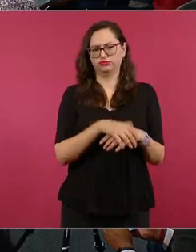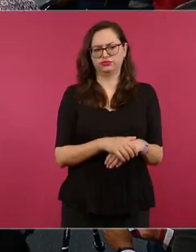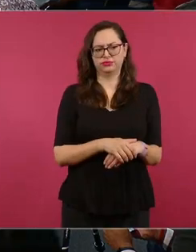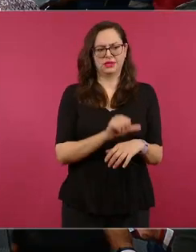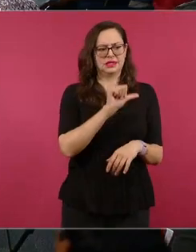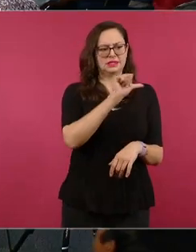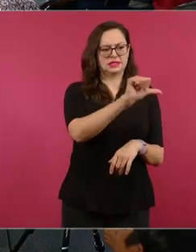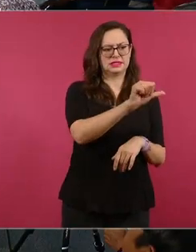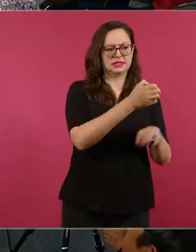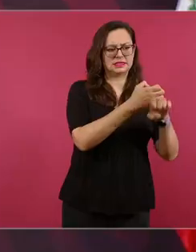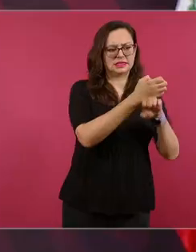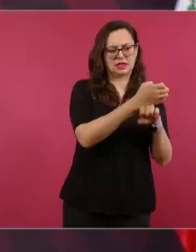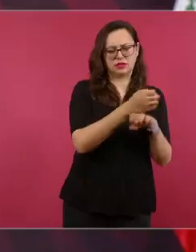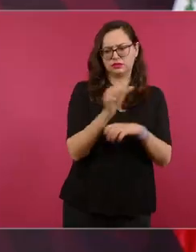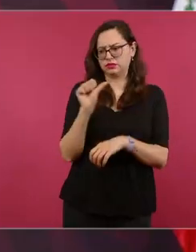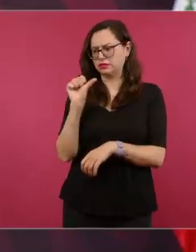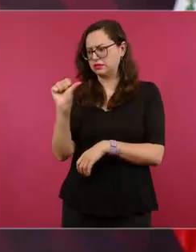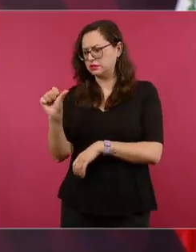de cuánta población